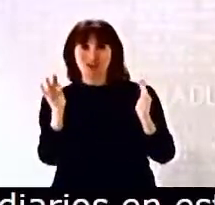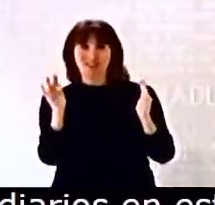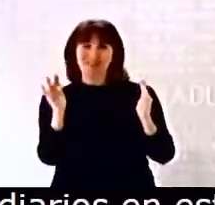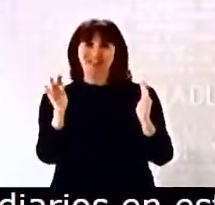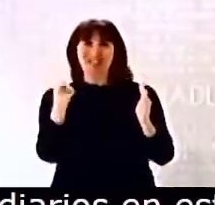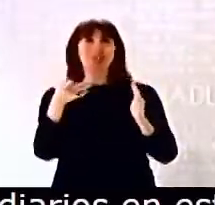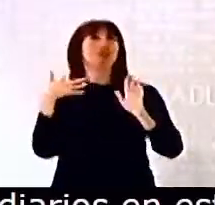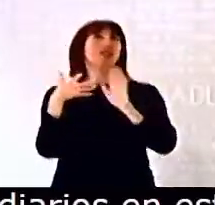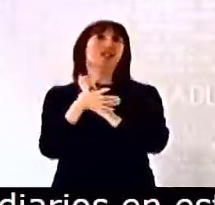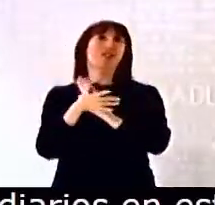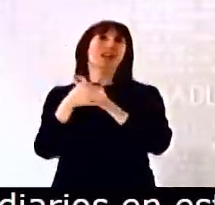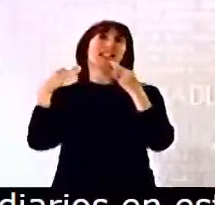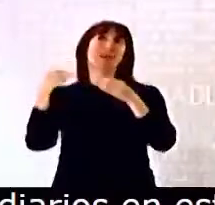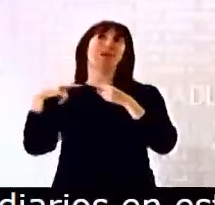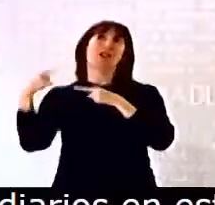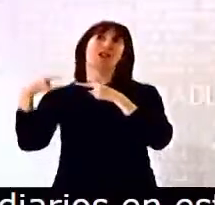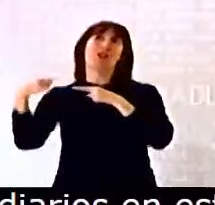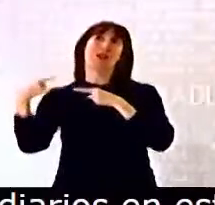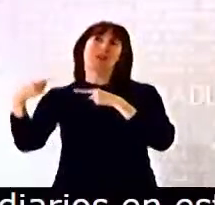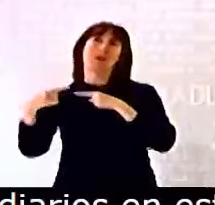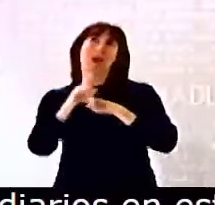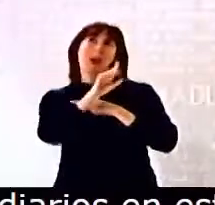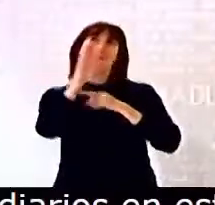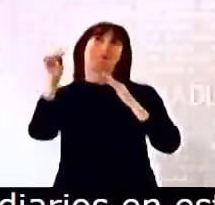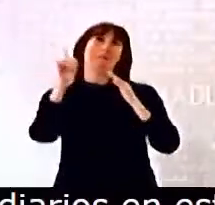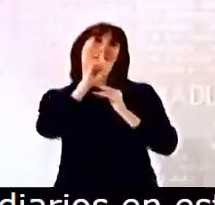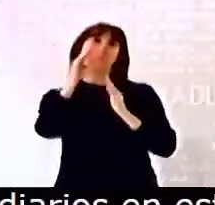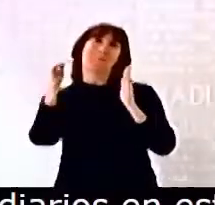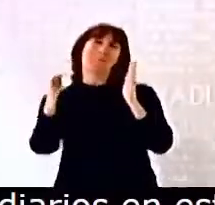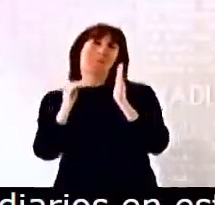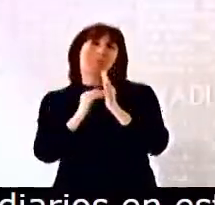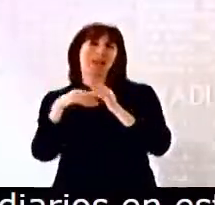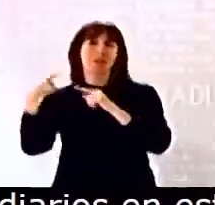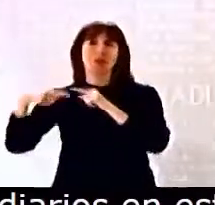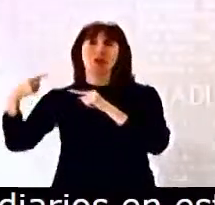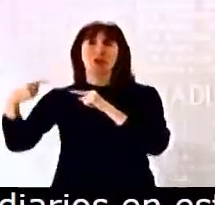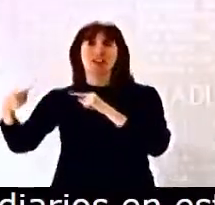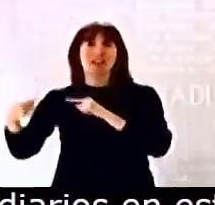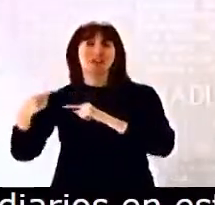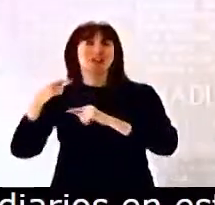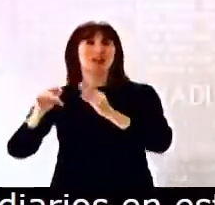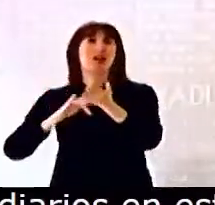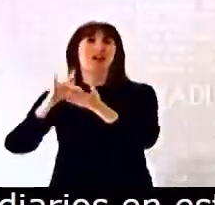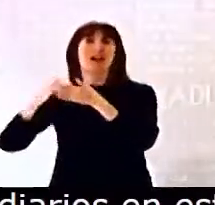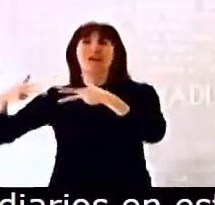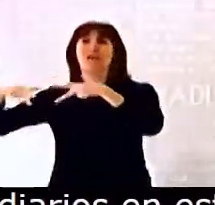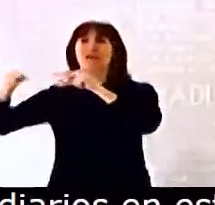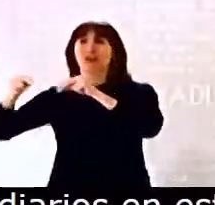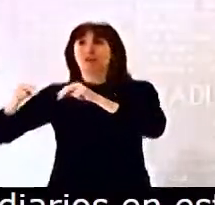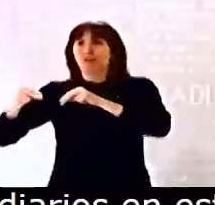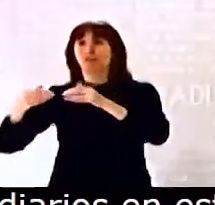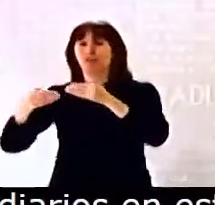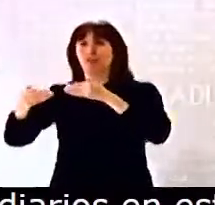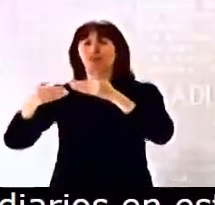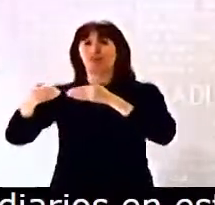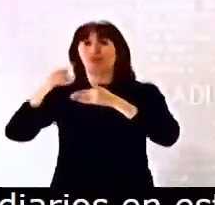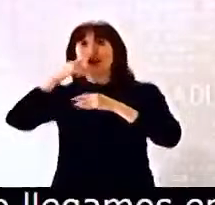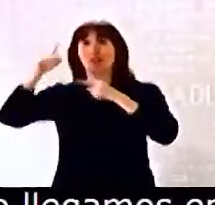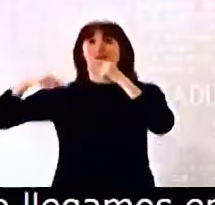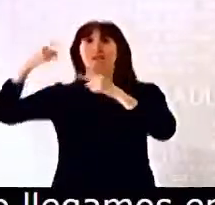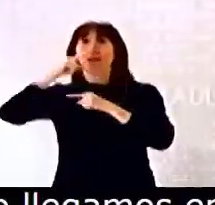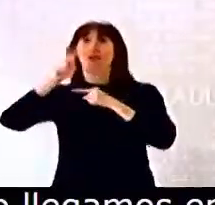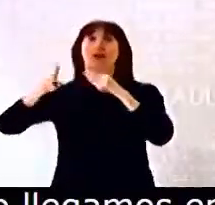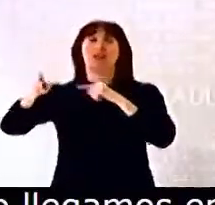a vacunar siempre 1.000 diarios y entonces no llegamos hasta el 2000 no sé cuánto en la vacunación. No, es que eso no es así. Es que eso no es